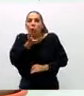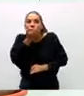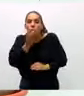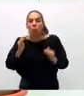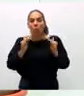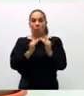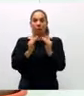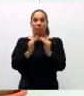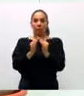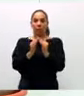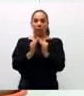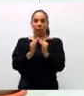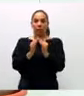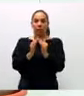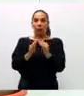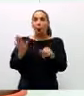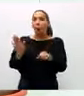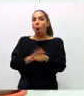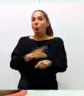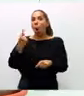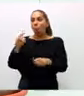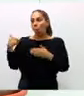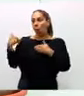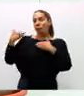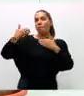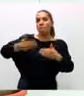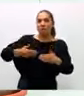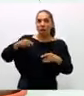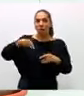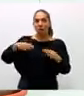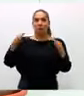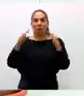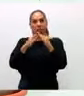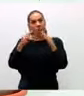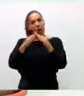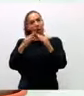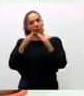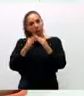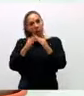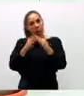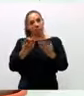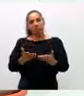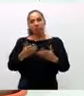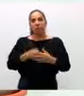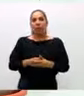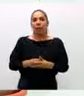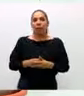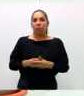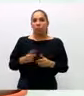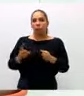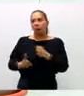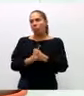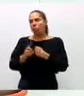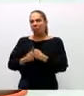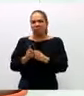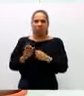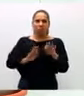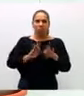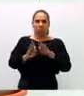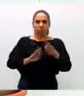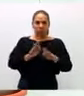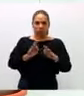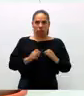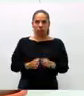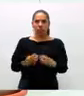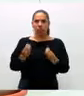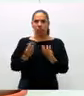conductas manifestadas en la escuela, una parte de estas, pues viene justamente moldeada desde casa, y por ello la importancia de mantener una escuela